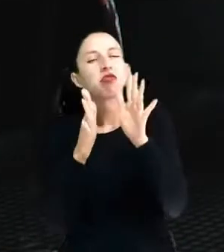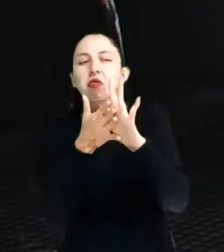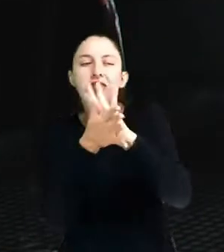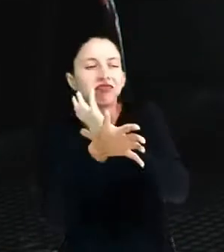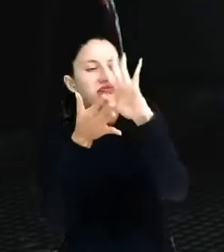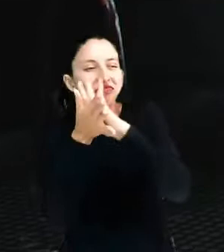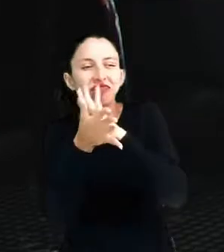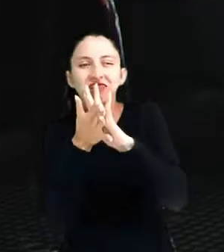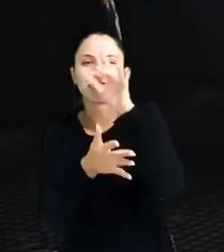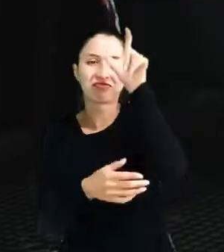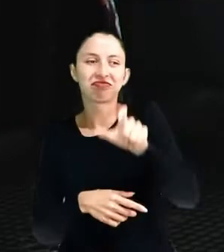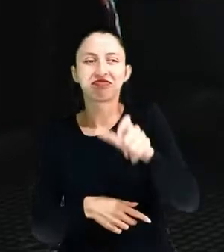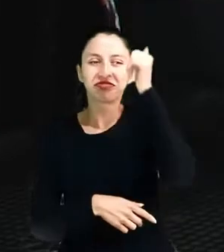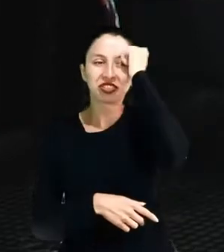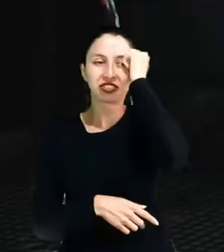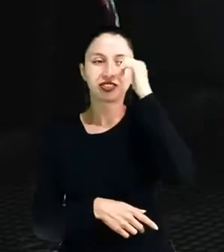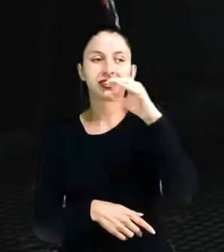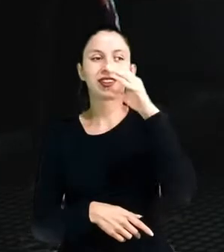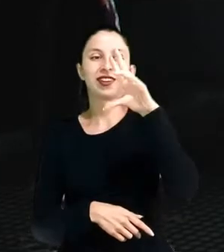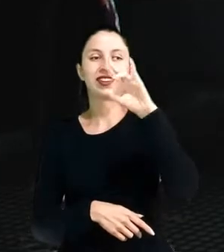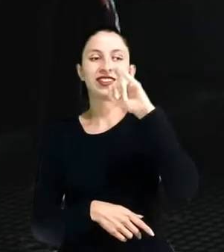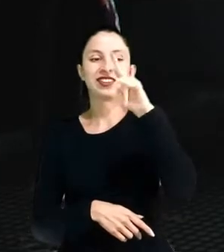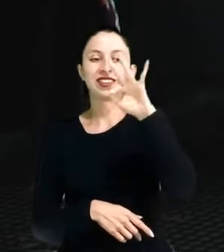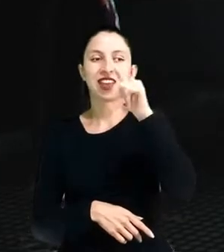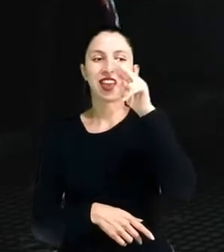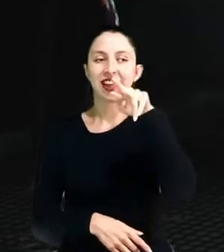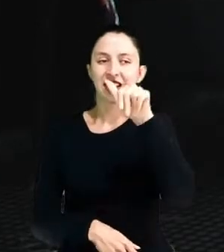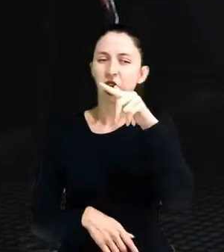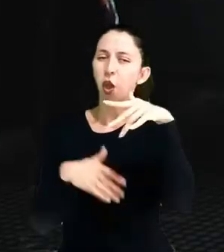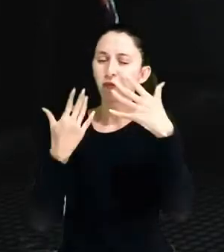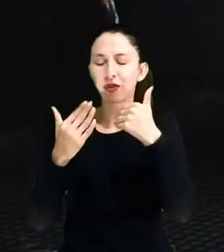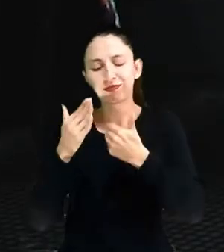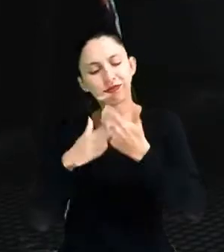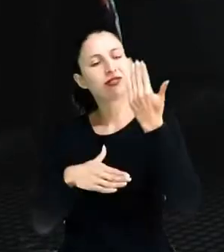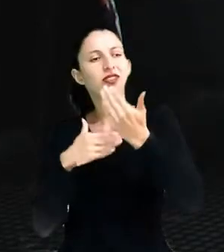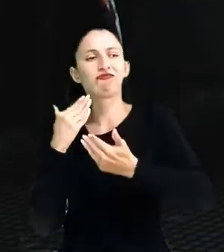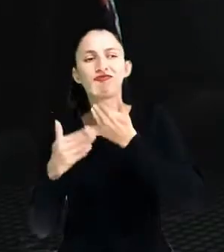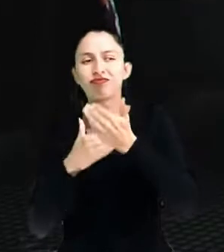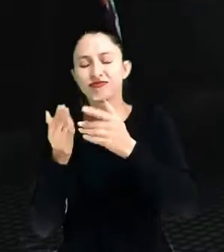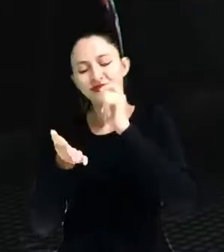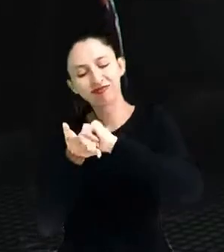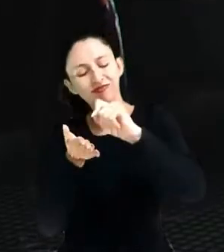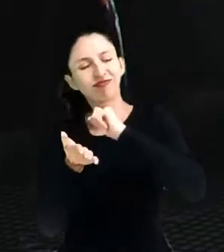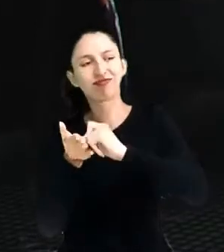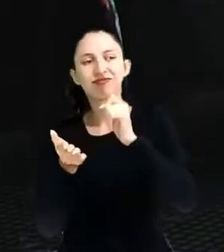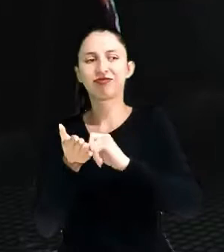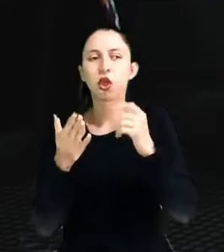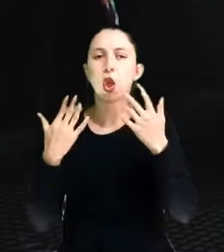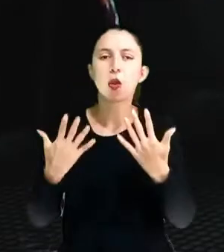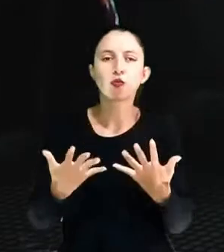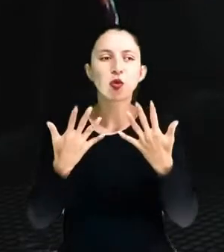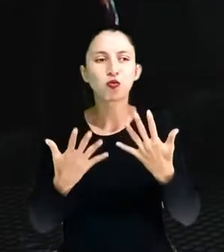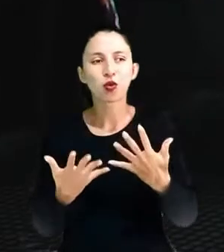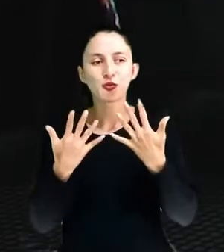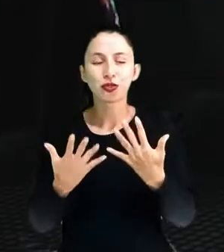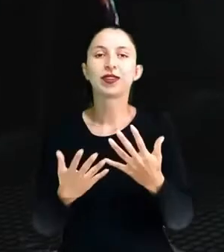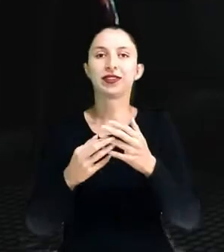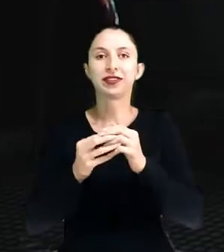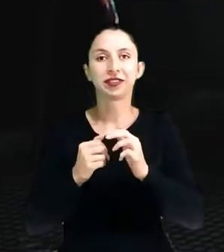cuente cómo es que la profesora Cristina Luna empieza a escribir y se empieza a interesar, a apasionar por este mundo de la